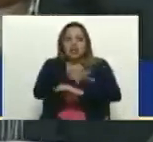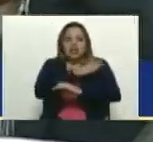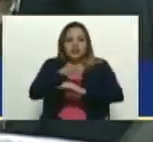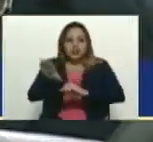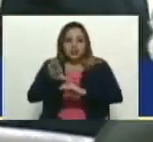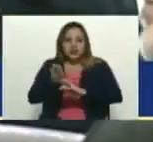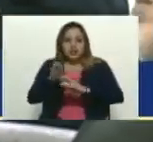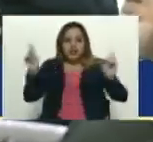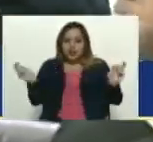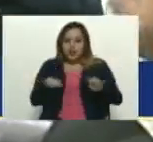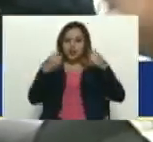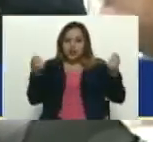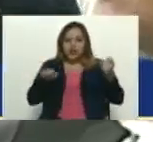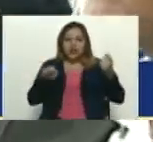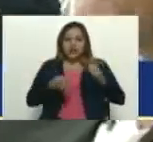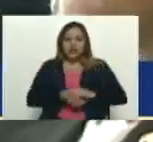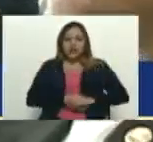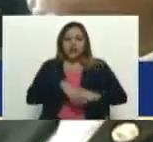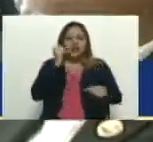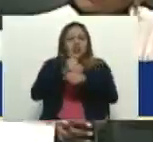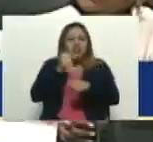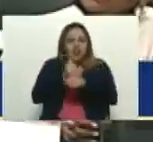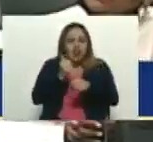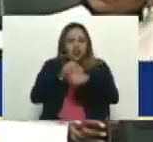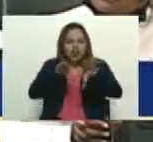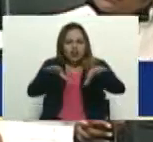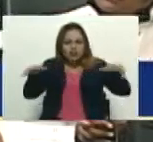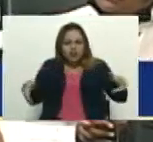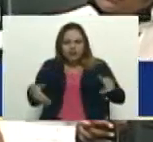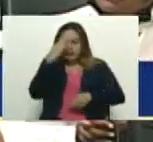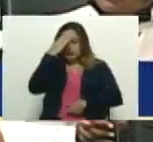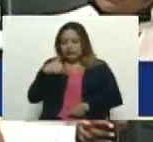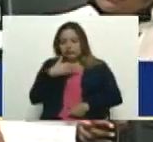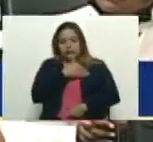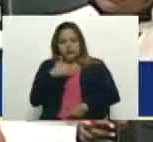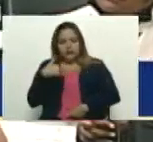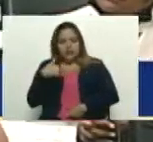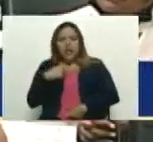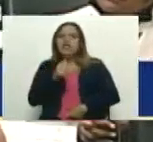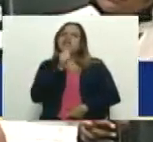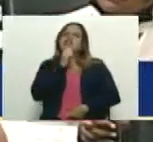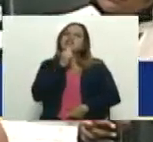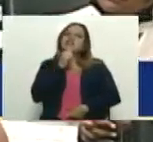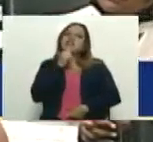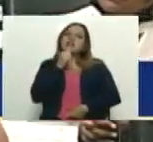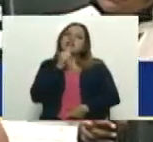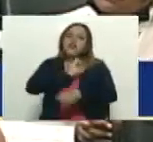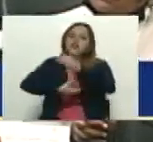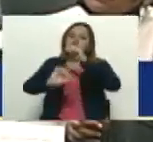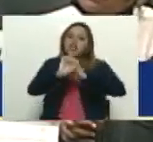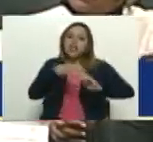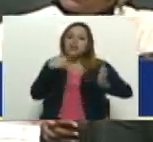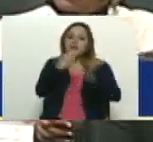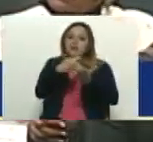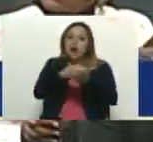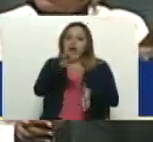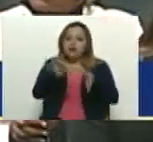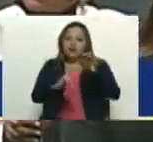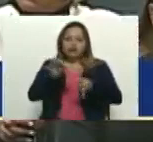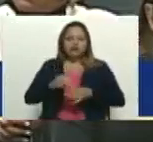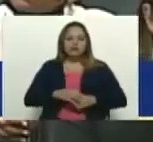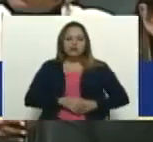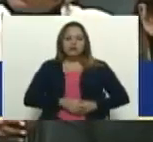diarios, los obreros del puerto se persignan, ¿quién habrá de luchar por sus salarios? Y